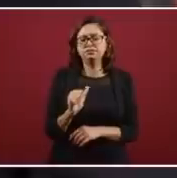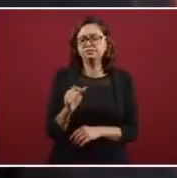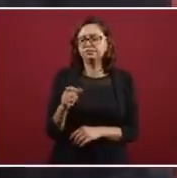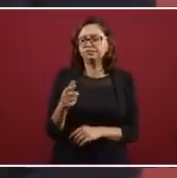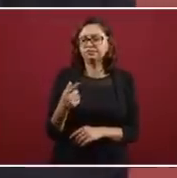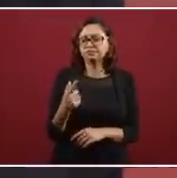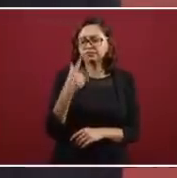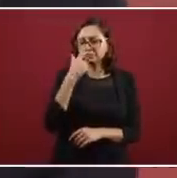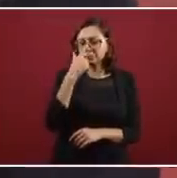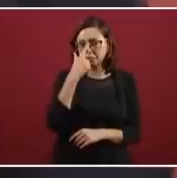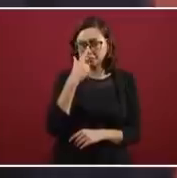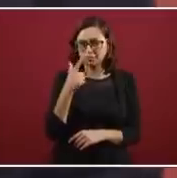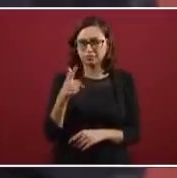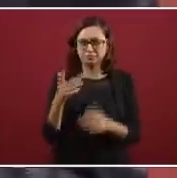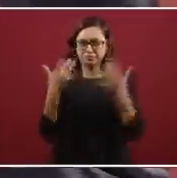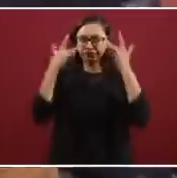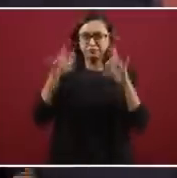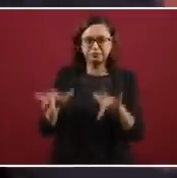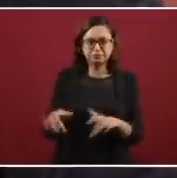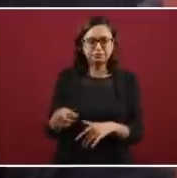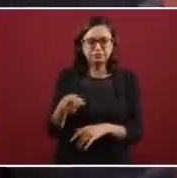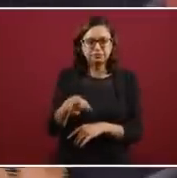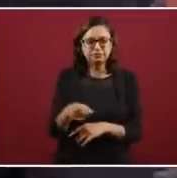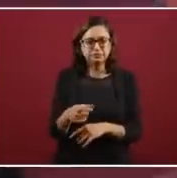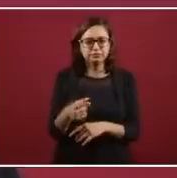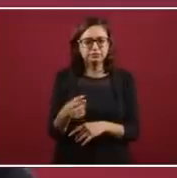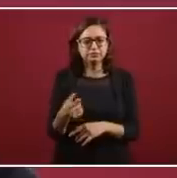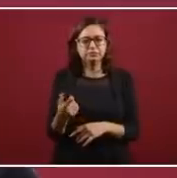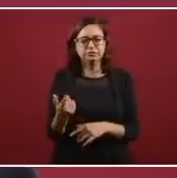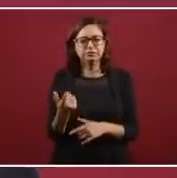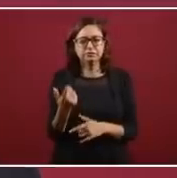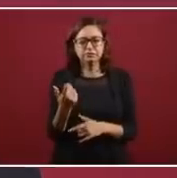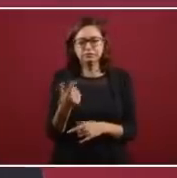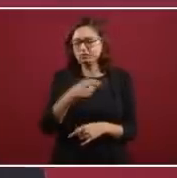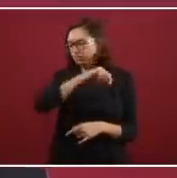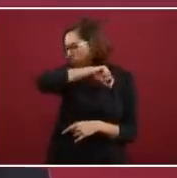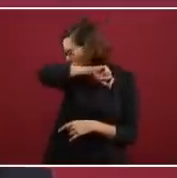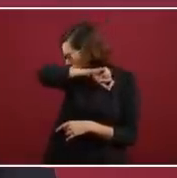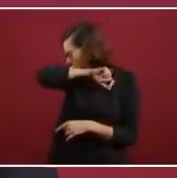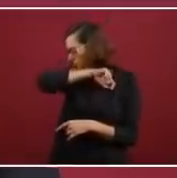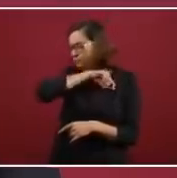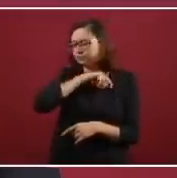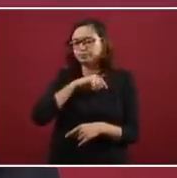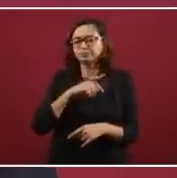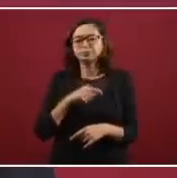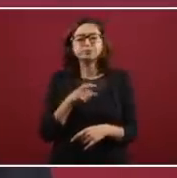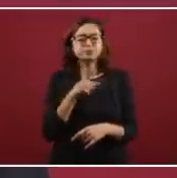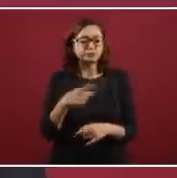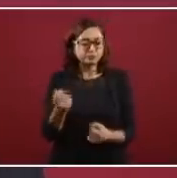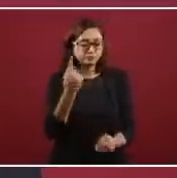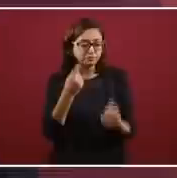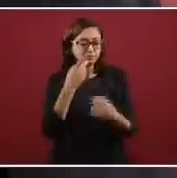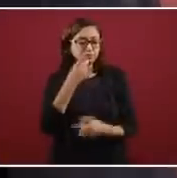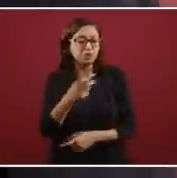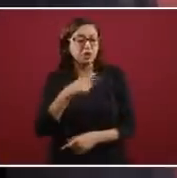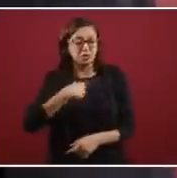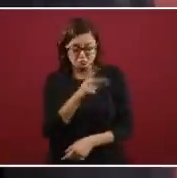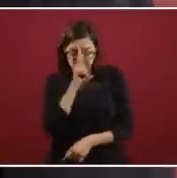hay quienes sostienen que es una venganza política.